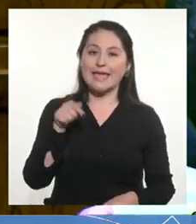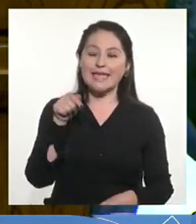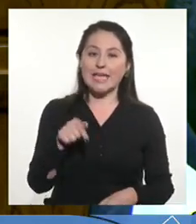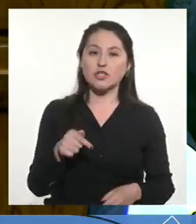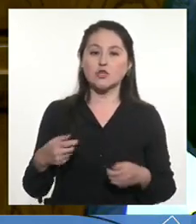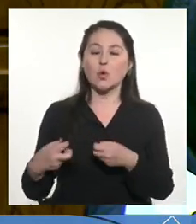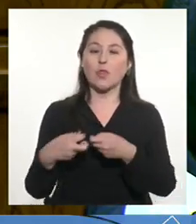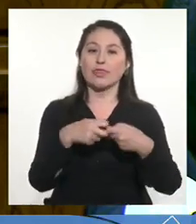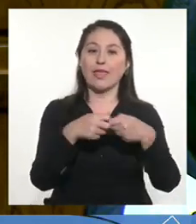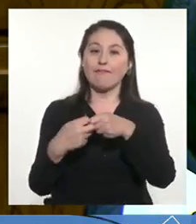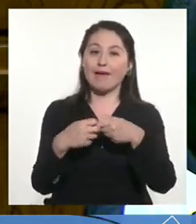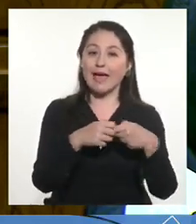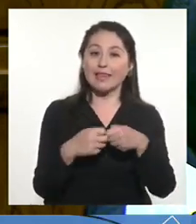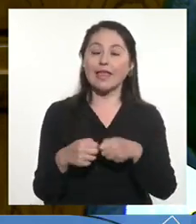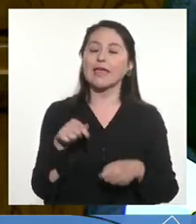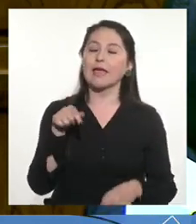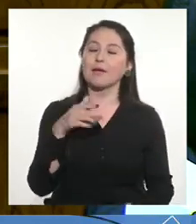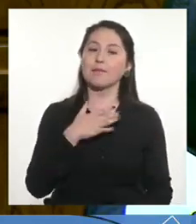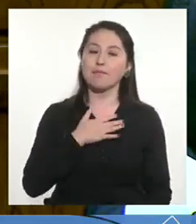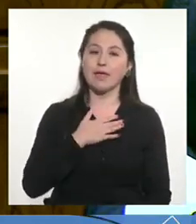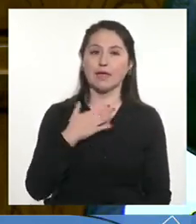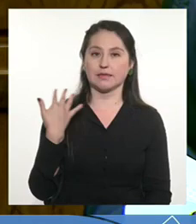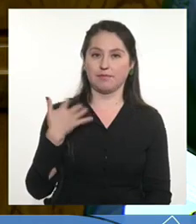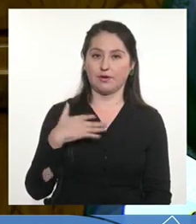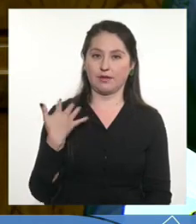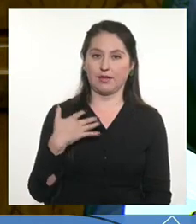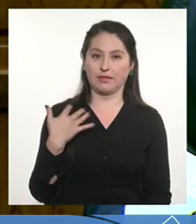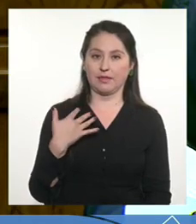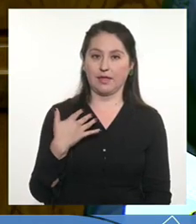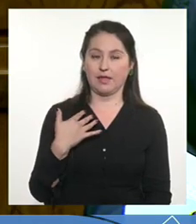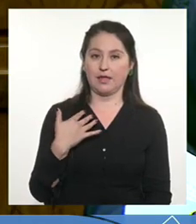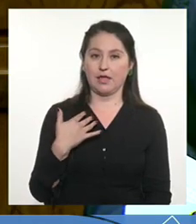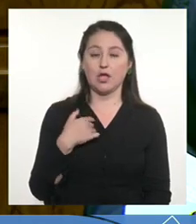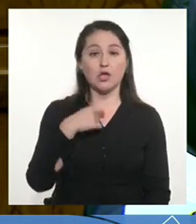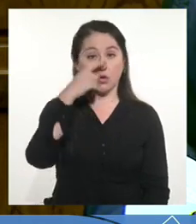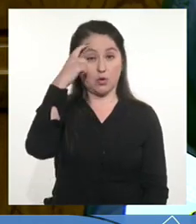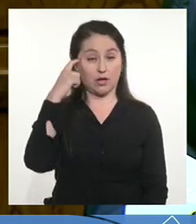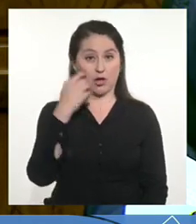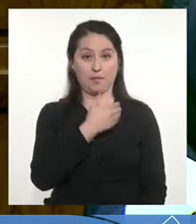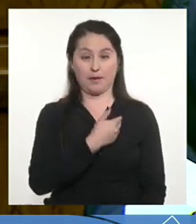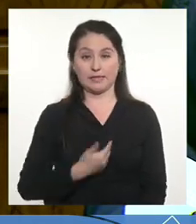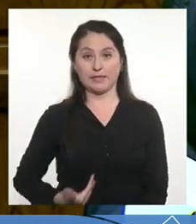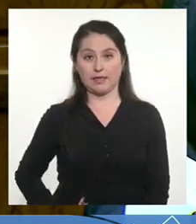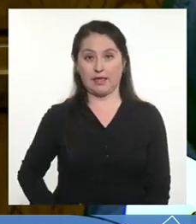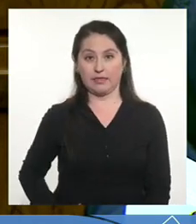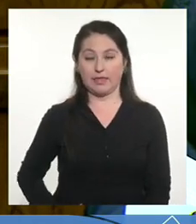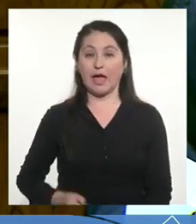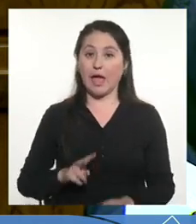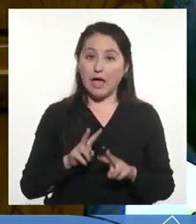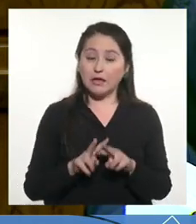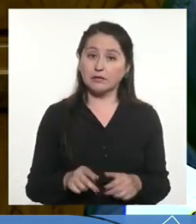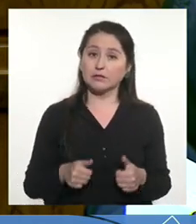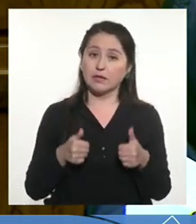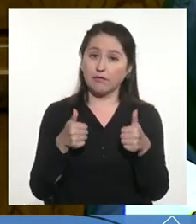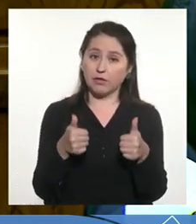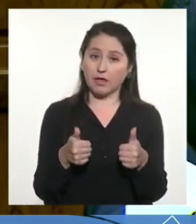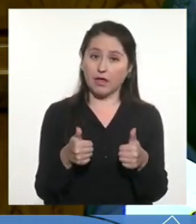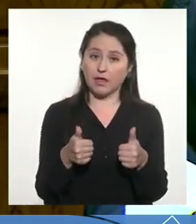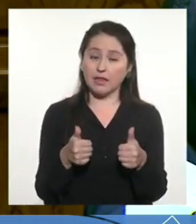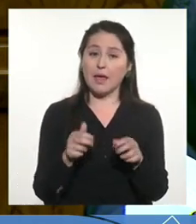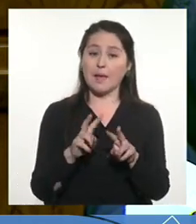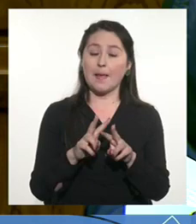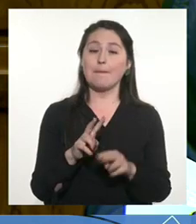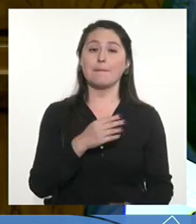que hay me parece importante por eso presidente me parece que hace bien el presidente piñera